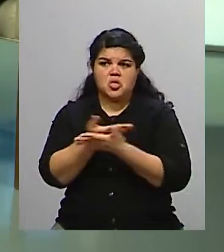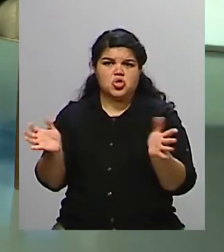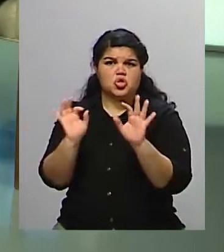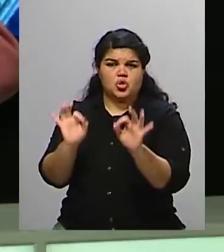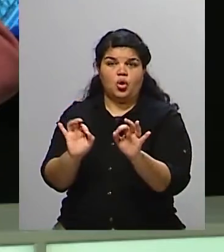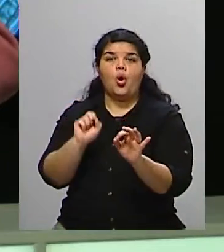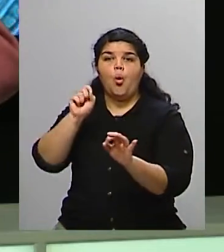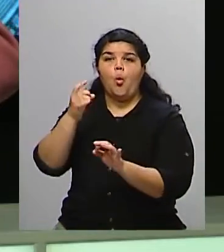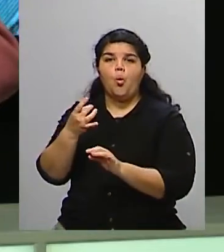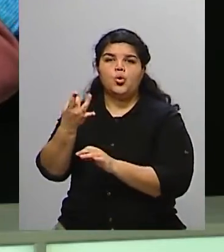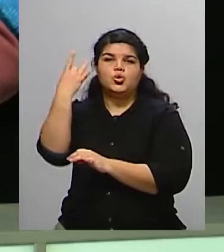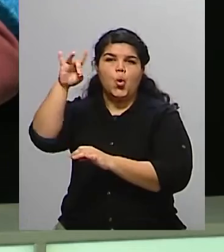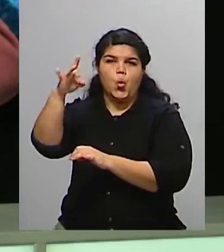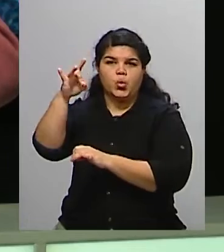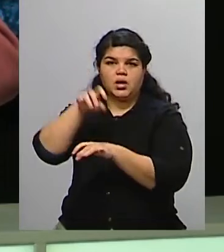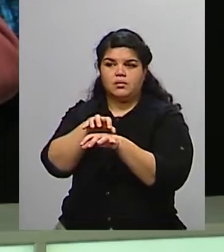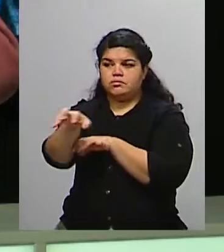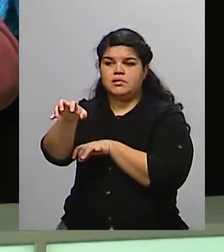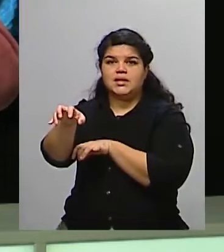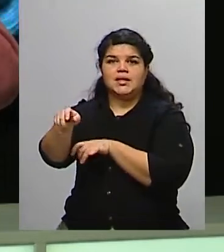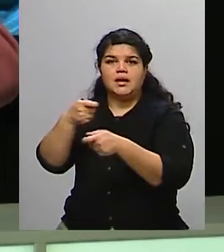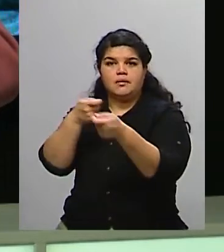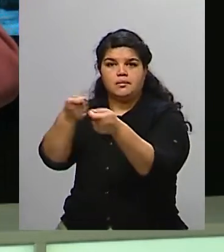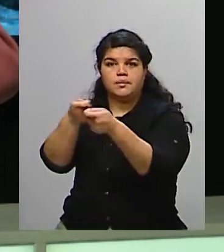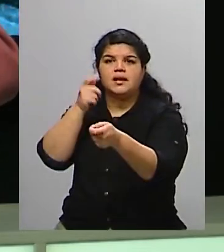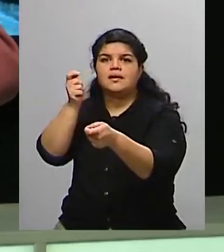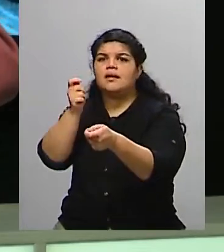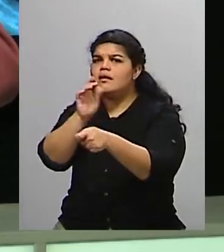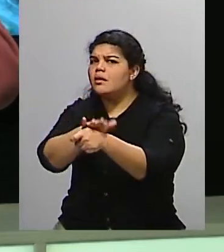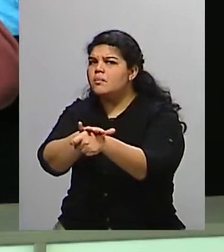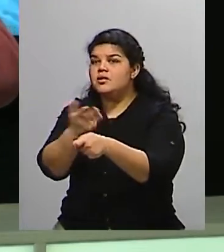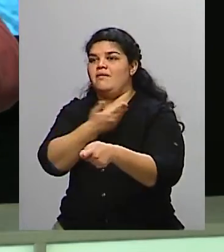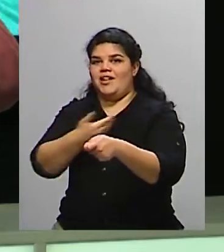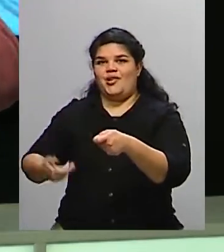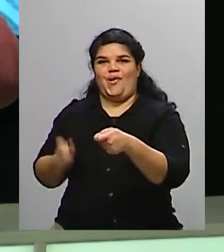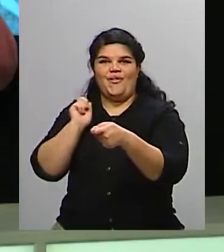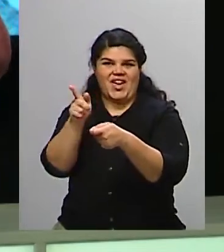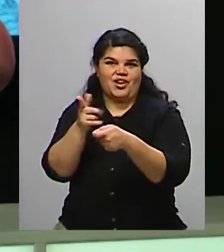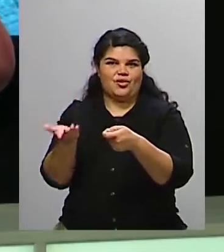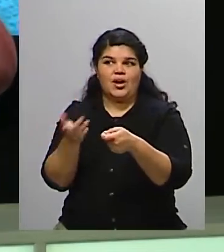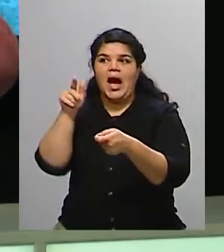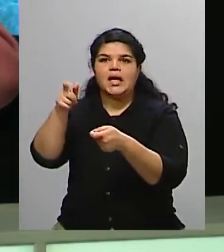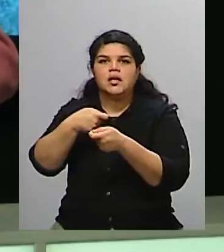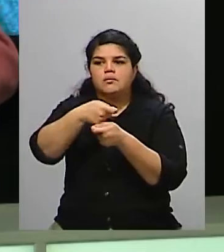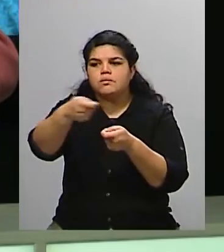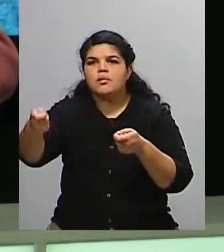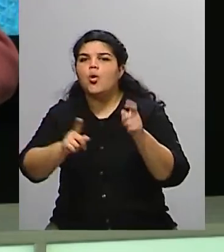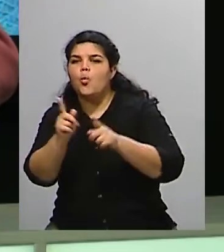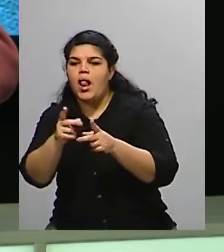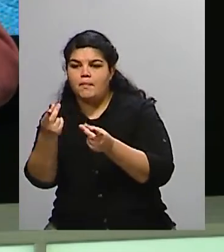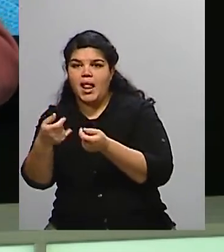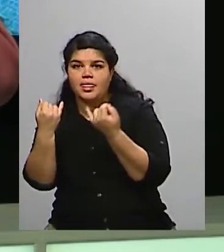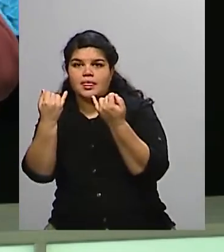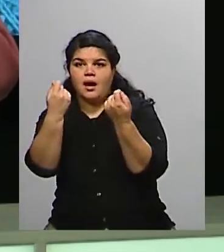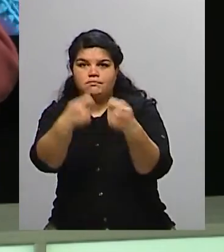recurso, una sola decisión social, que es, ¿quién es? El Estado. El Estado. Que pone en valor socialmente qué financia, y porque